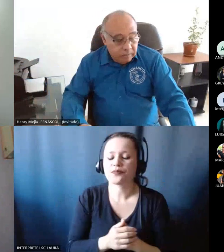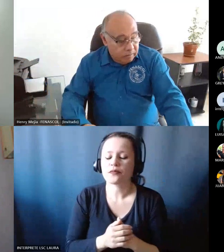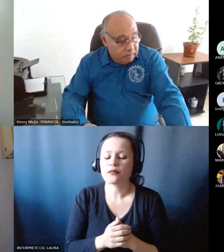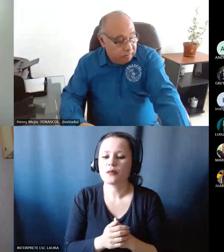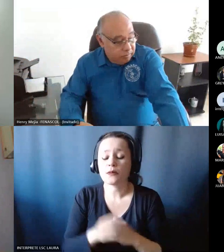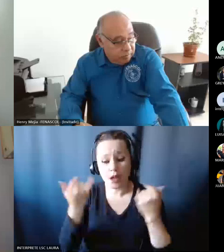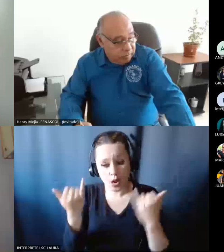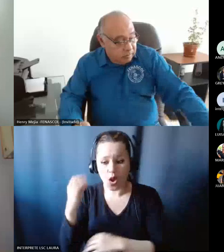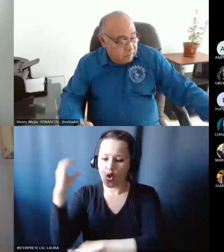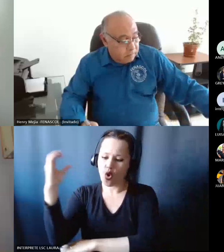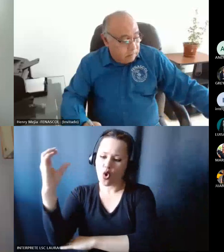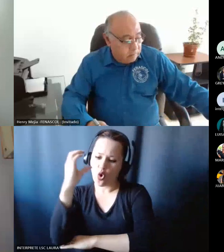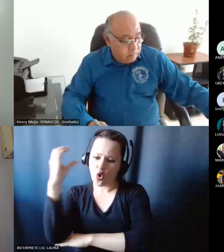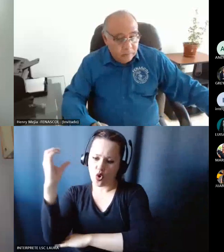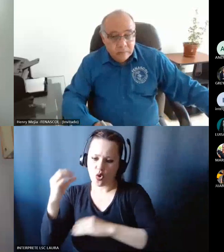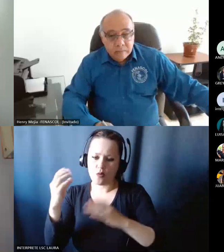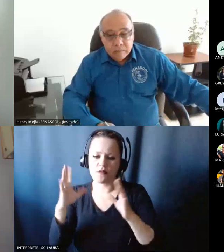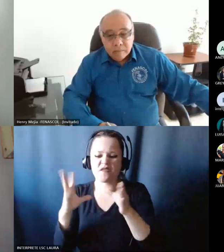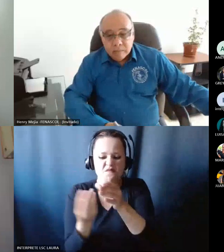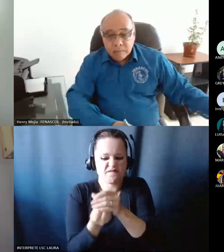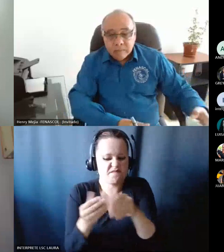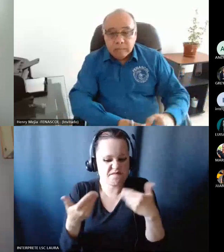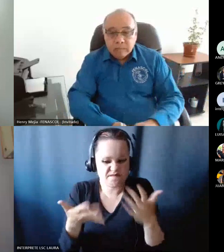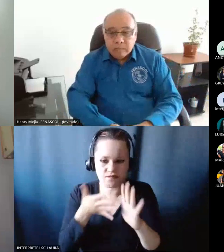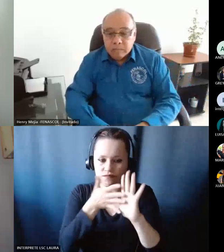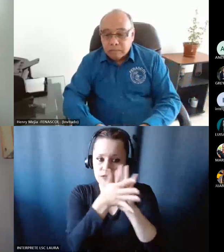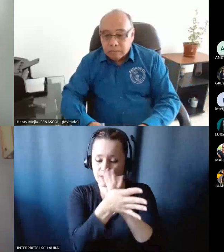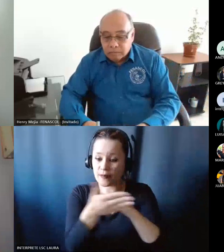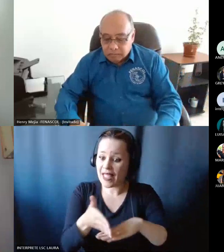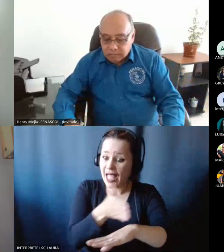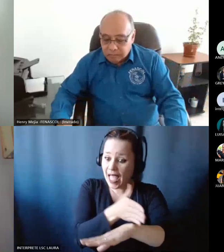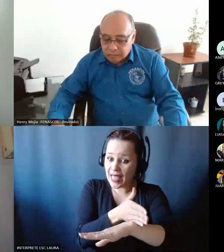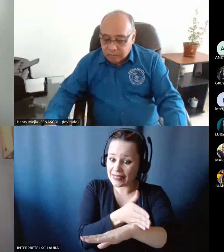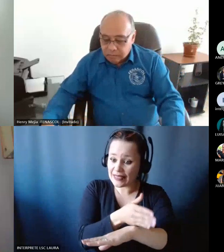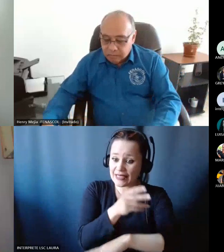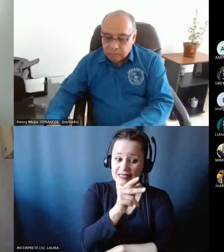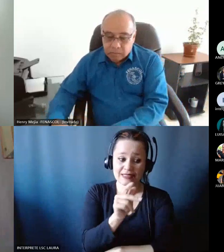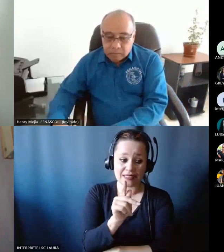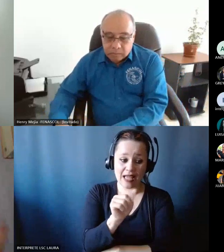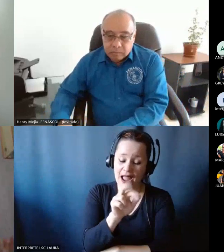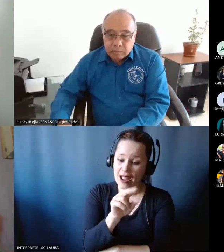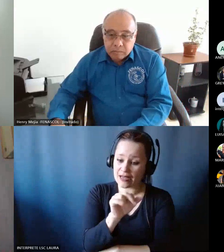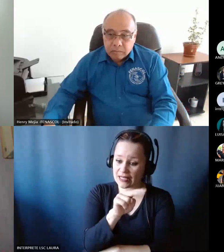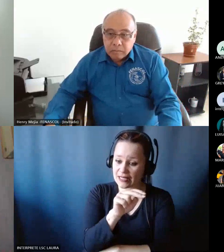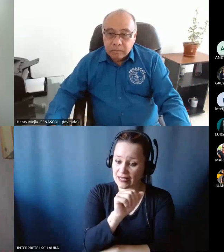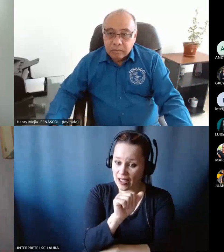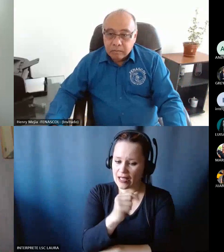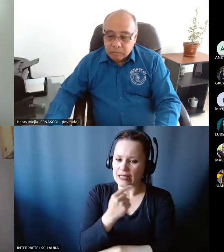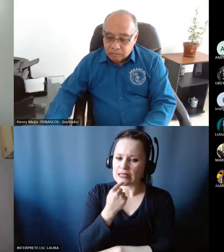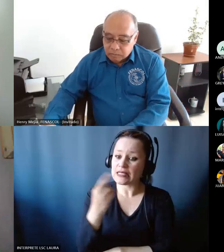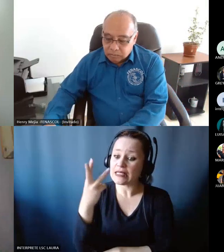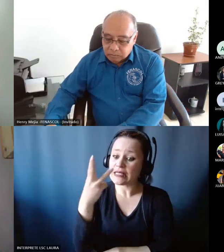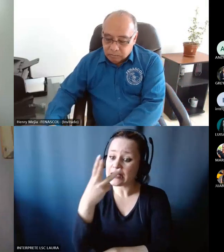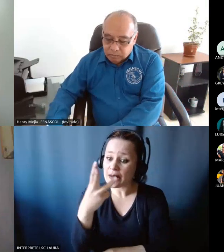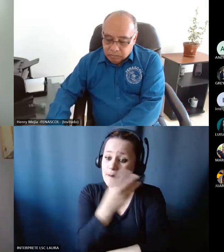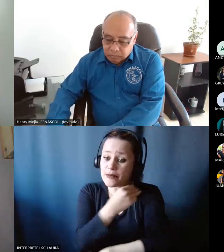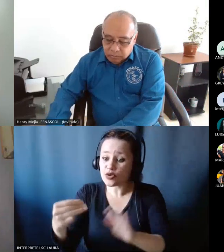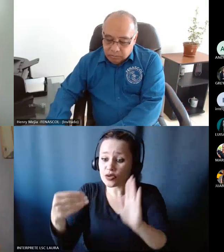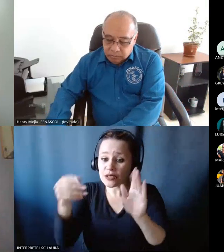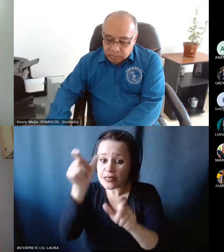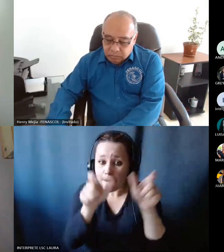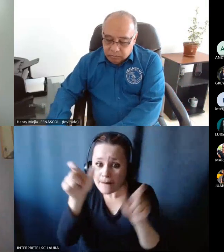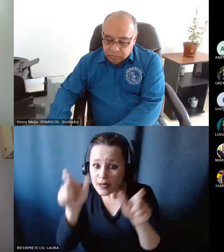Colombia ya nos contaba Karina que en tema hay 3 millones de personas con discapacidad en Colombia